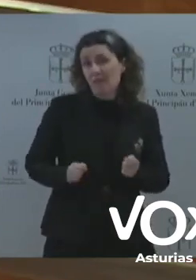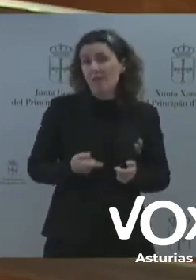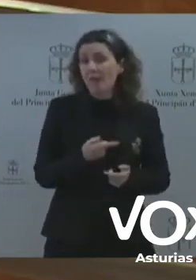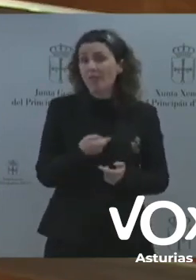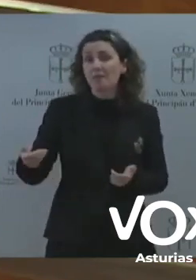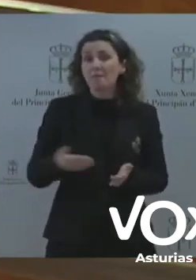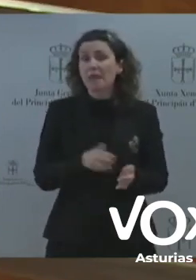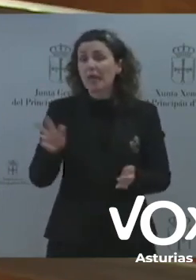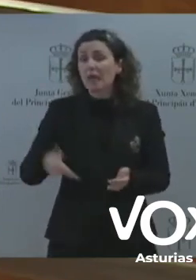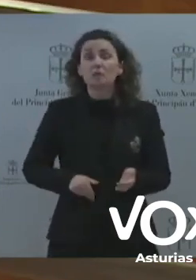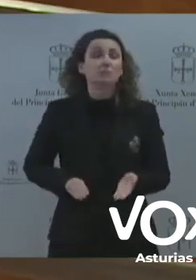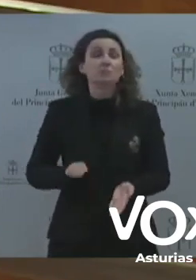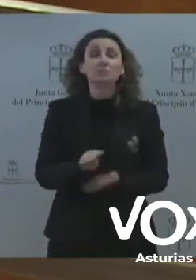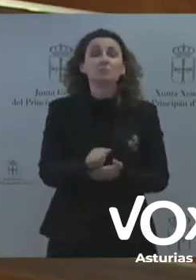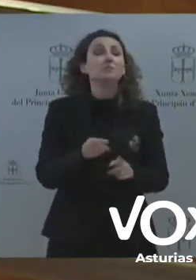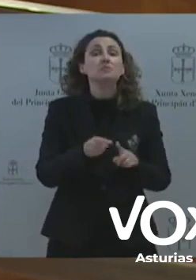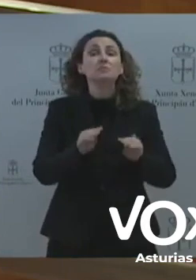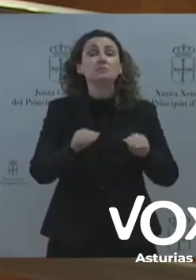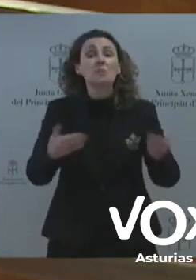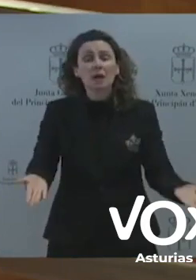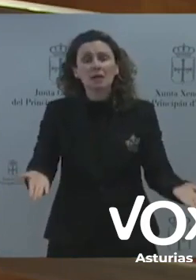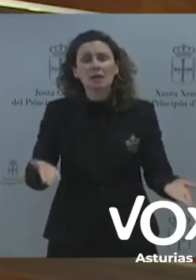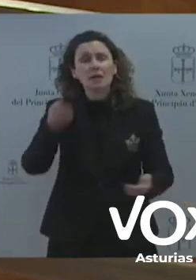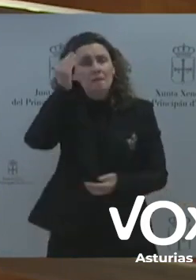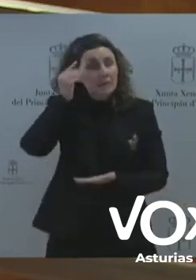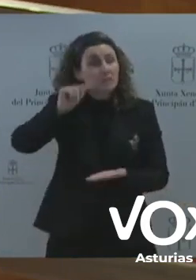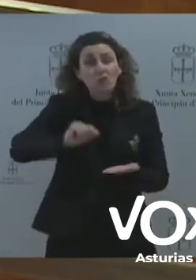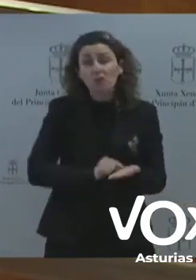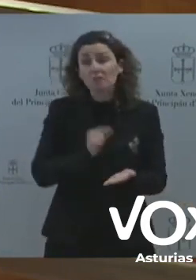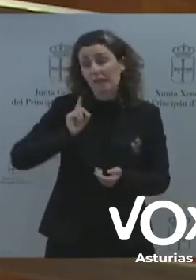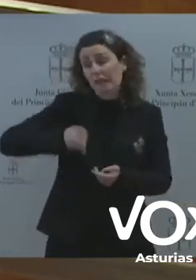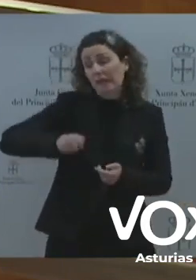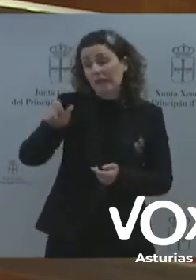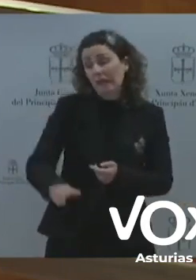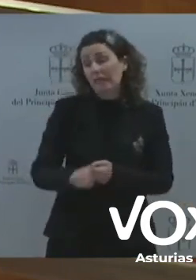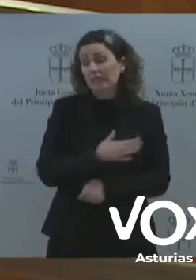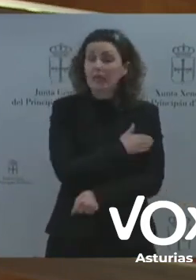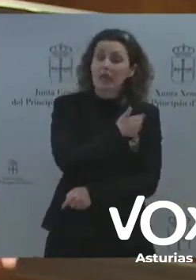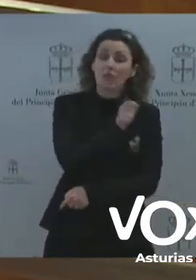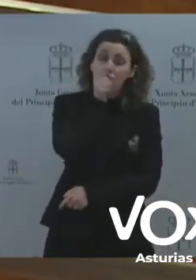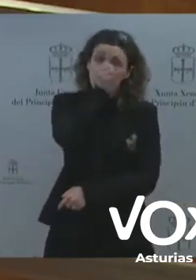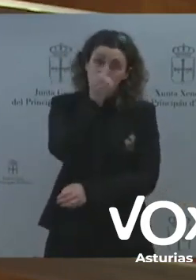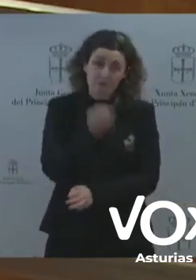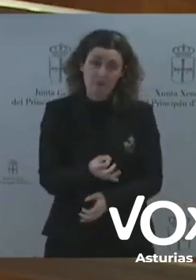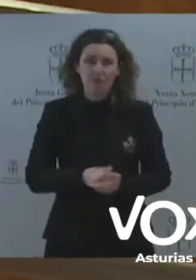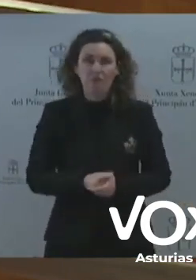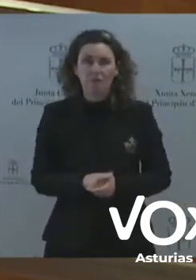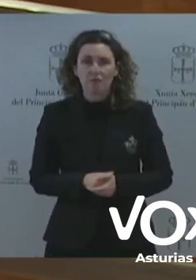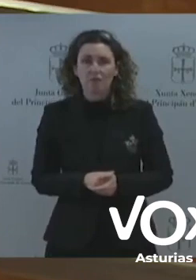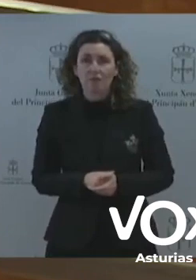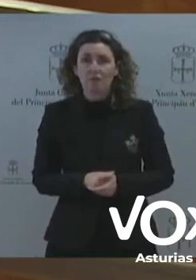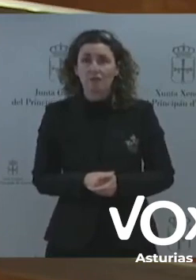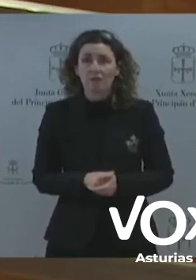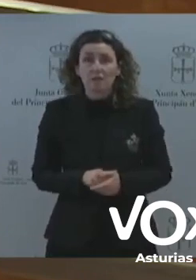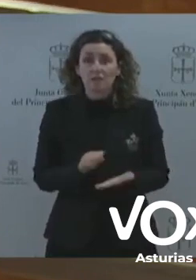Me imagino que acabarán contratando a un gerente que sea más o menos afín al Partido Socialista y que al final no va a ofrecer ninguna solución a los jóvenes